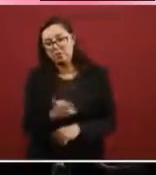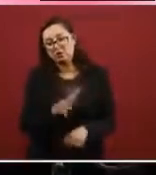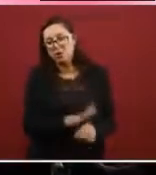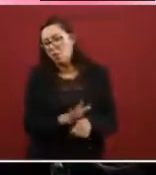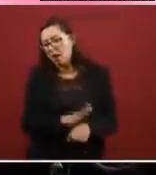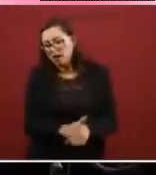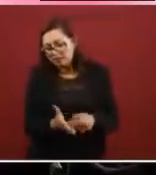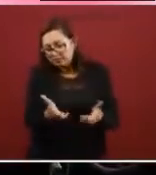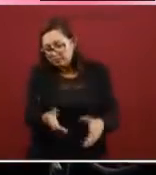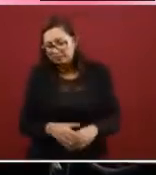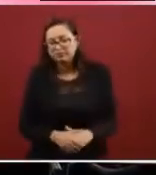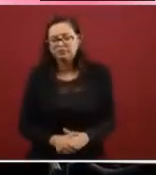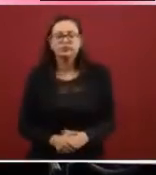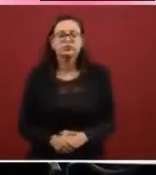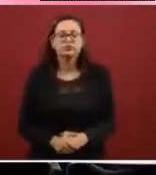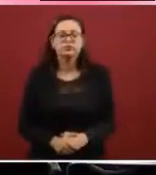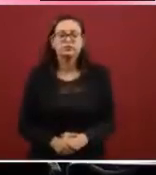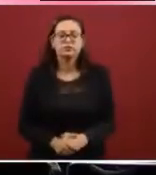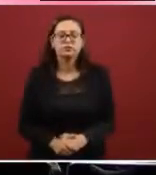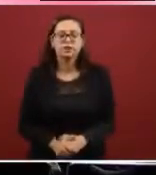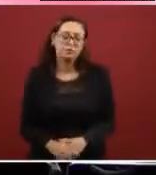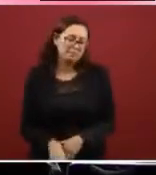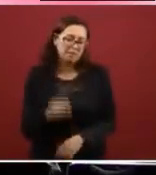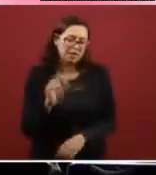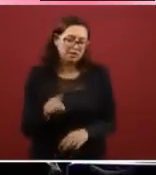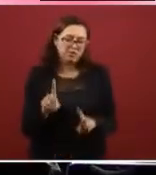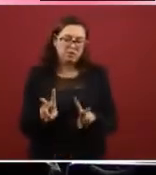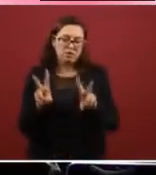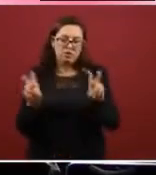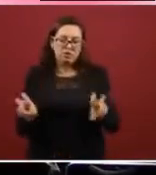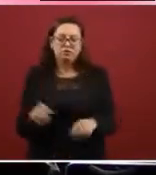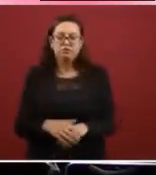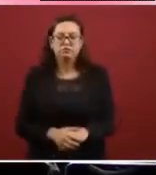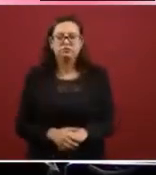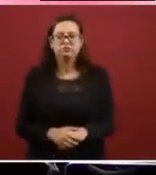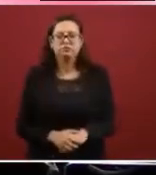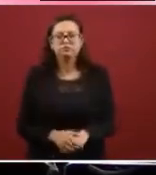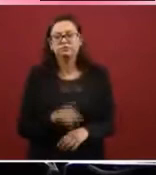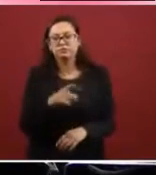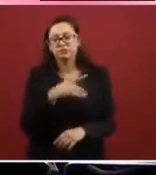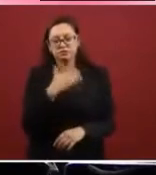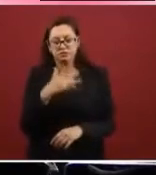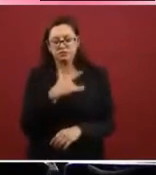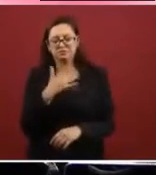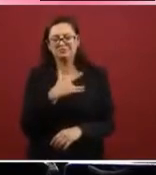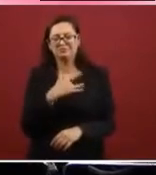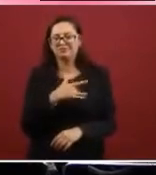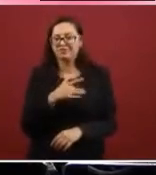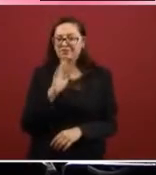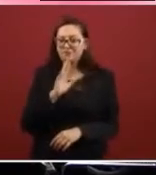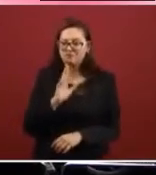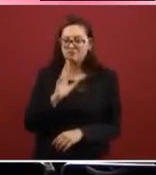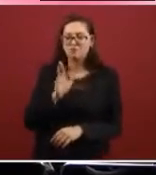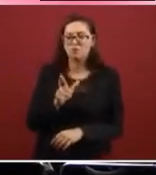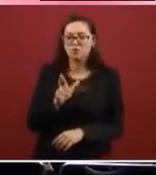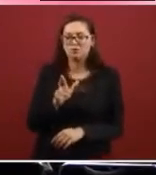The next question. Está relacionada con esto anterior. Es que siento que usted en la respuesta que me hizo el favor de darme